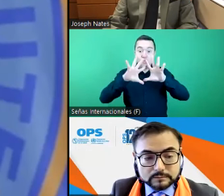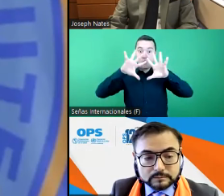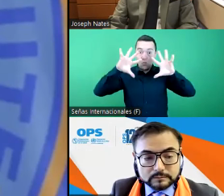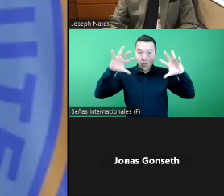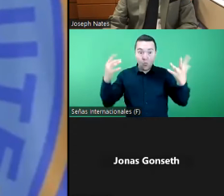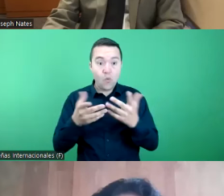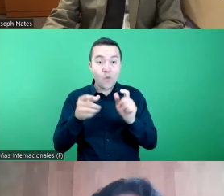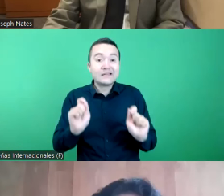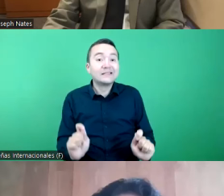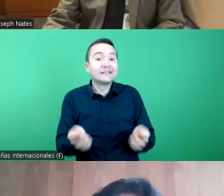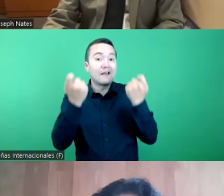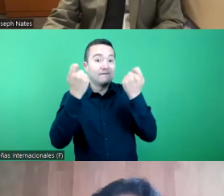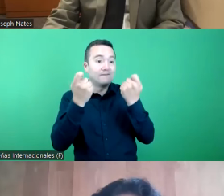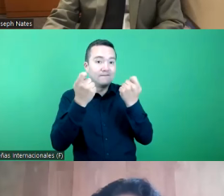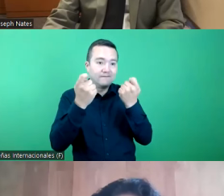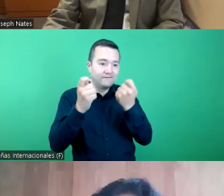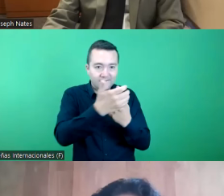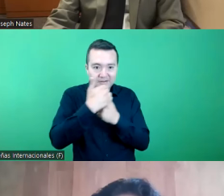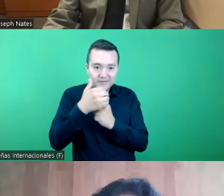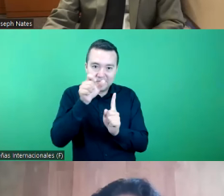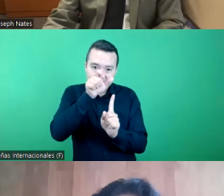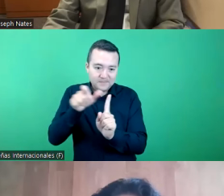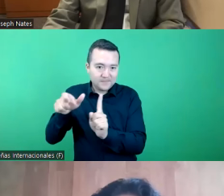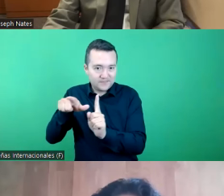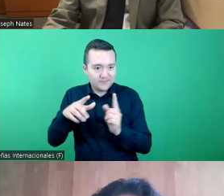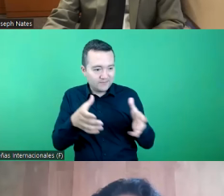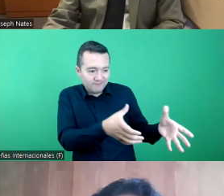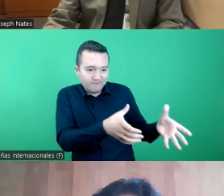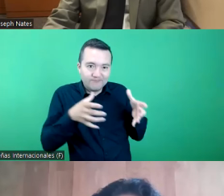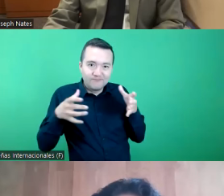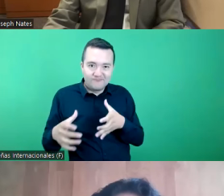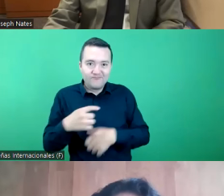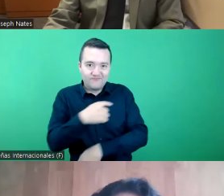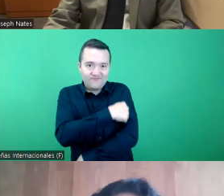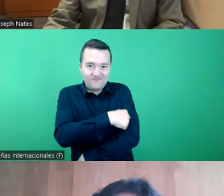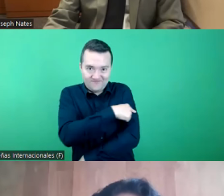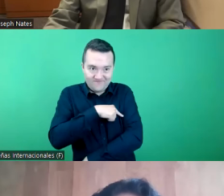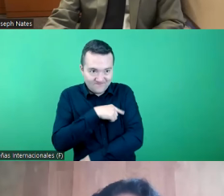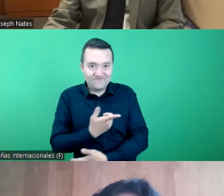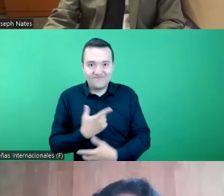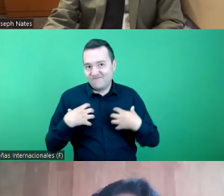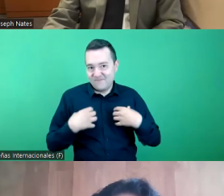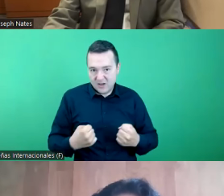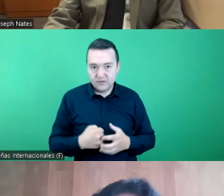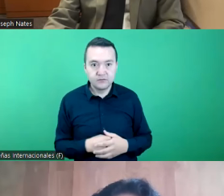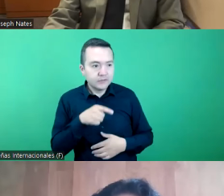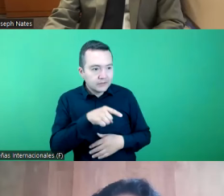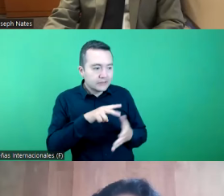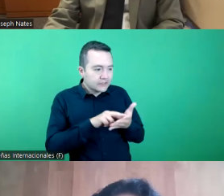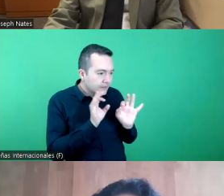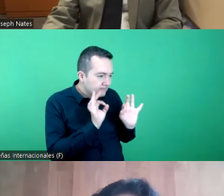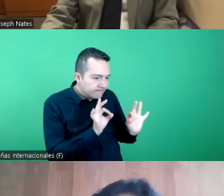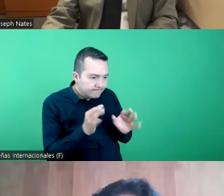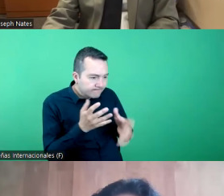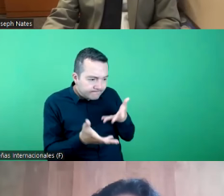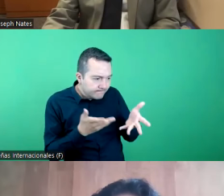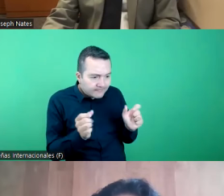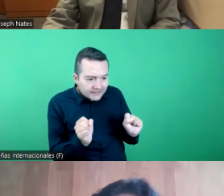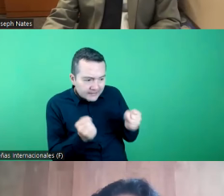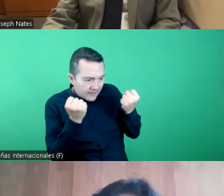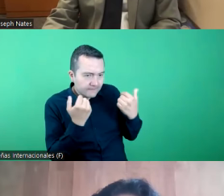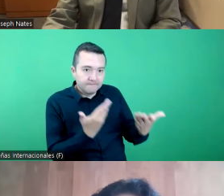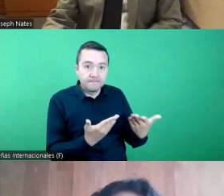involucrar a los pacientes en la seguridad del paciente. Esa fecha nos invita a reconocer la importancia de hacer